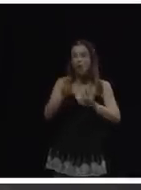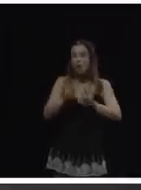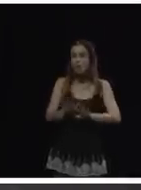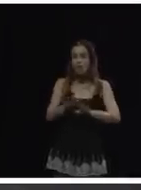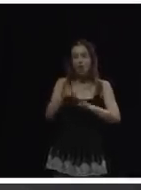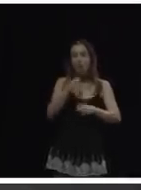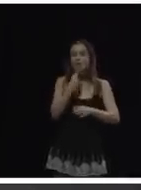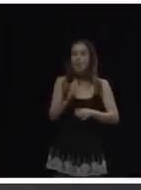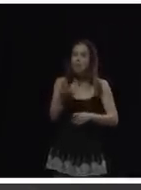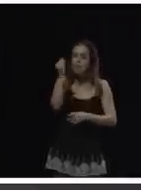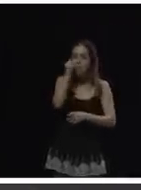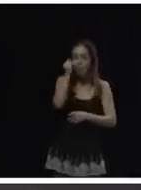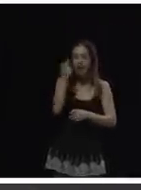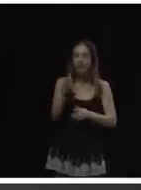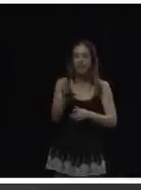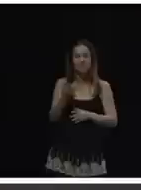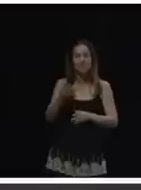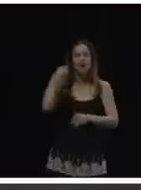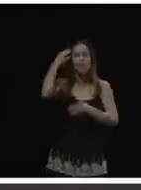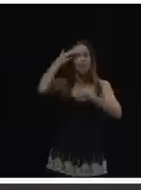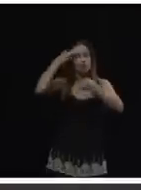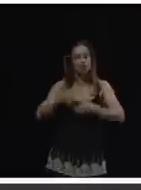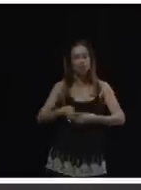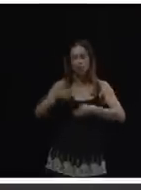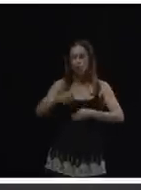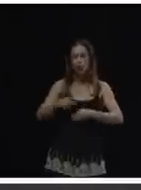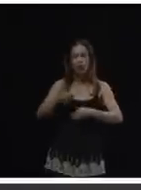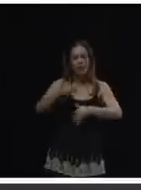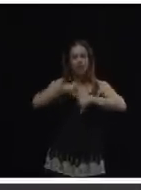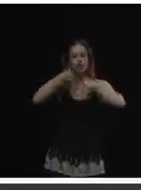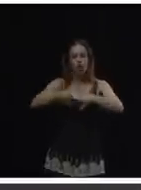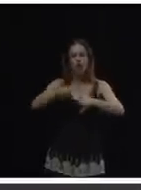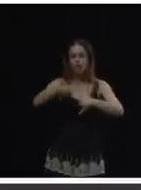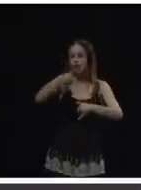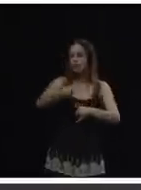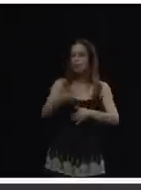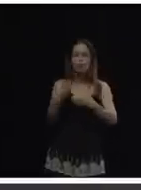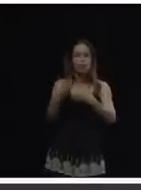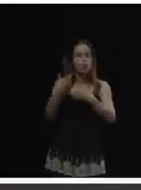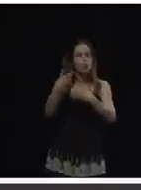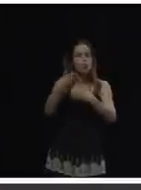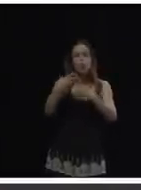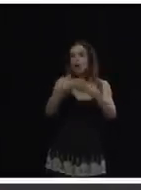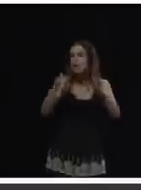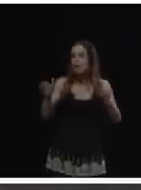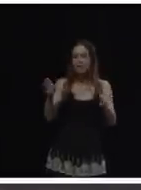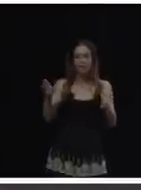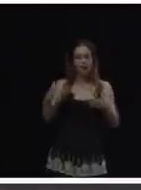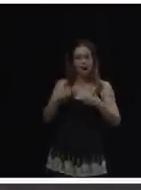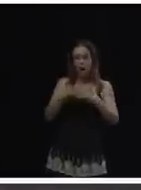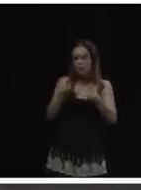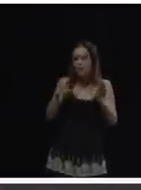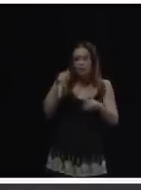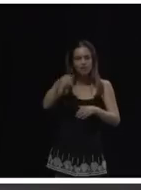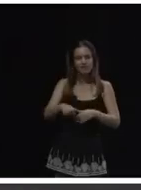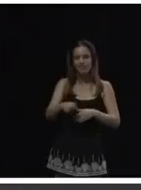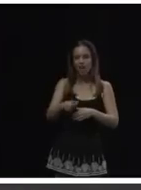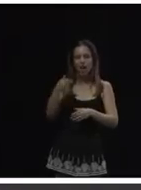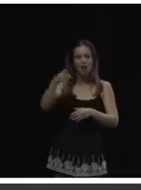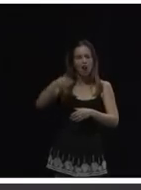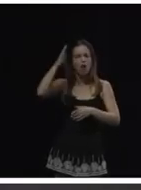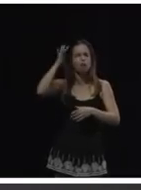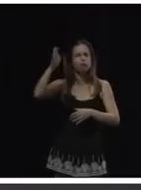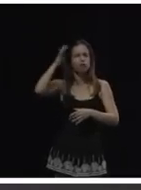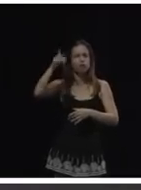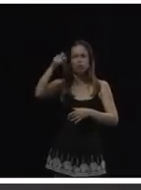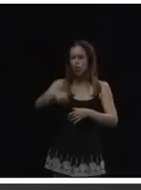a recoger y vas a dejar una rendija y una puerta muy grande abierta, si puede ser, a las aspiraciones, a las viejas aspiraciones de Andalucía